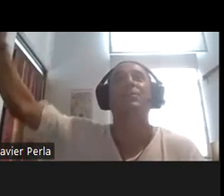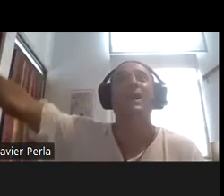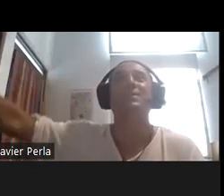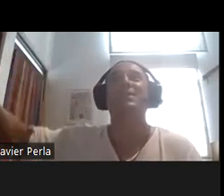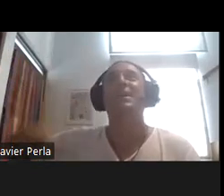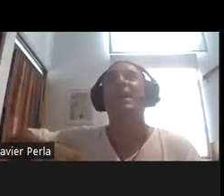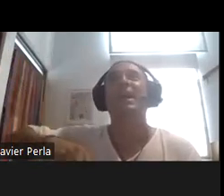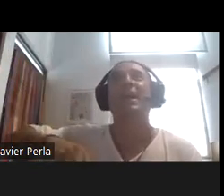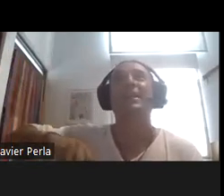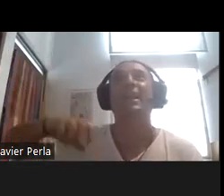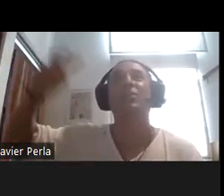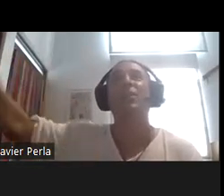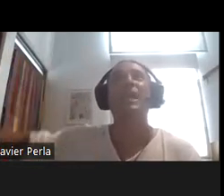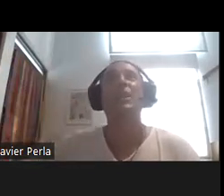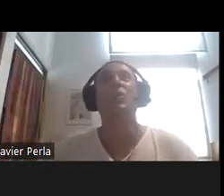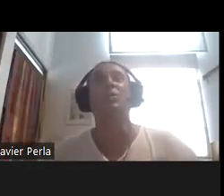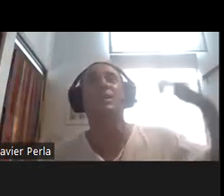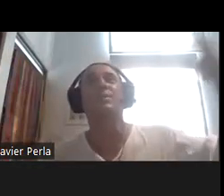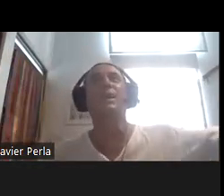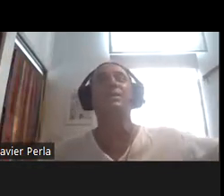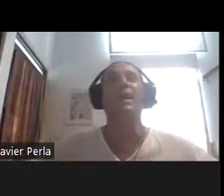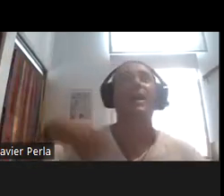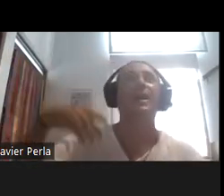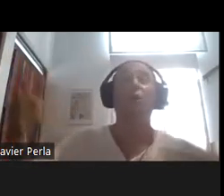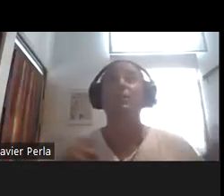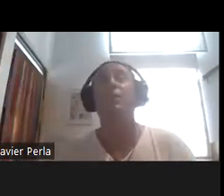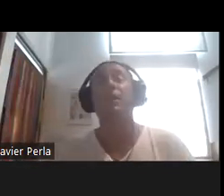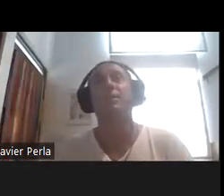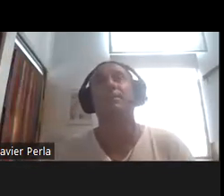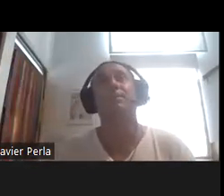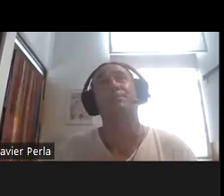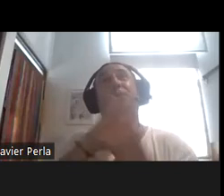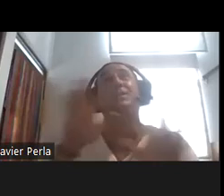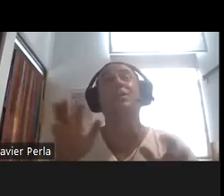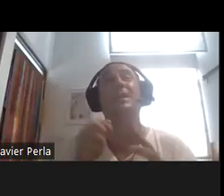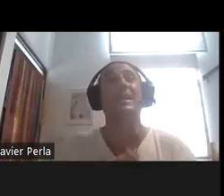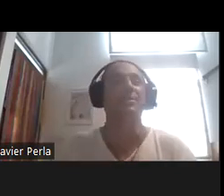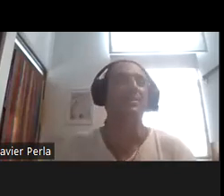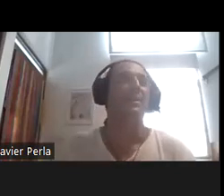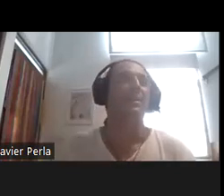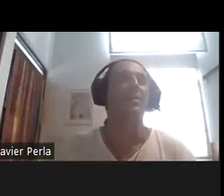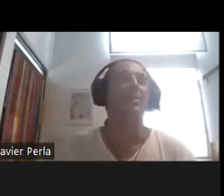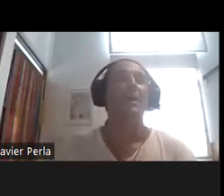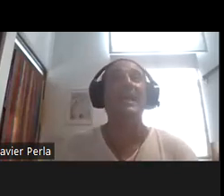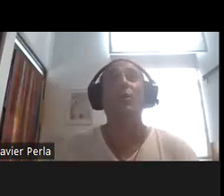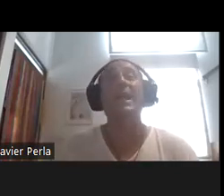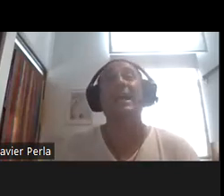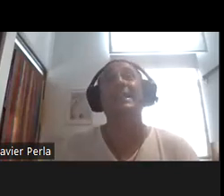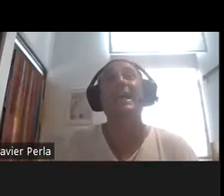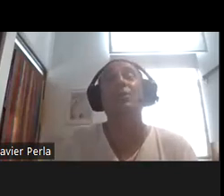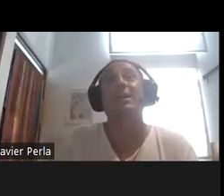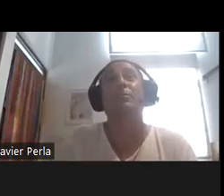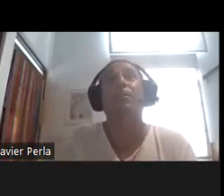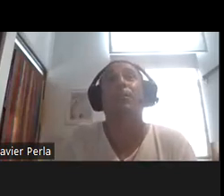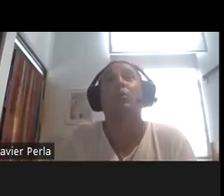Carbon Trust, de Reino Unido, cosas en Suiza, cosas muy valiosas. pero casi todas en inglés, ¿no? Y ahora la